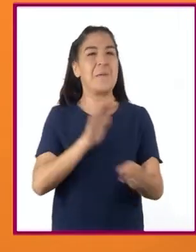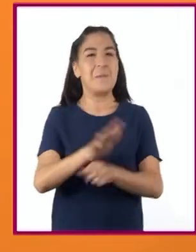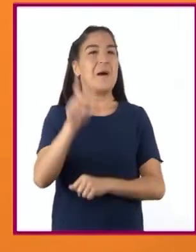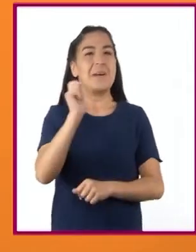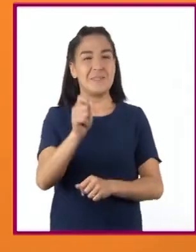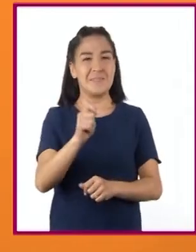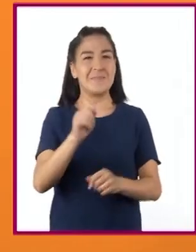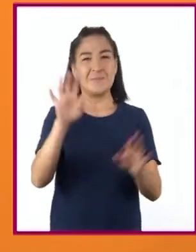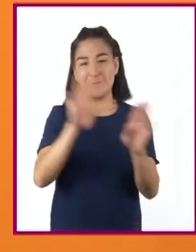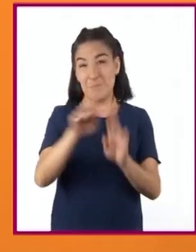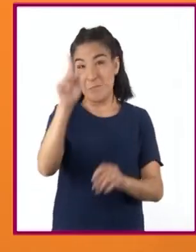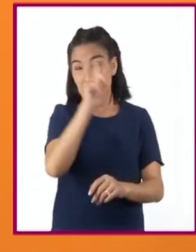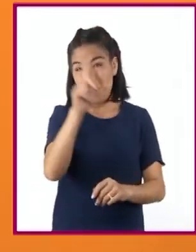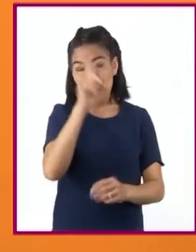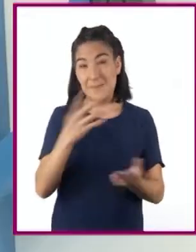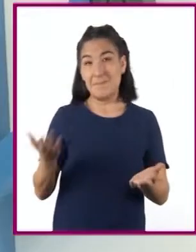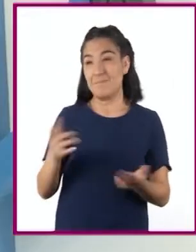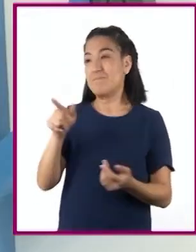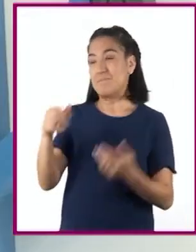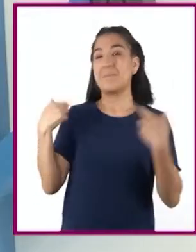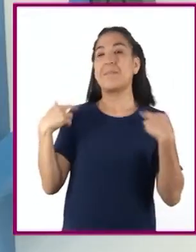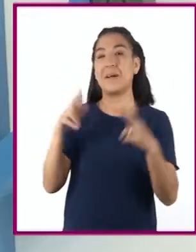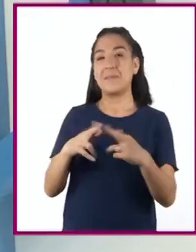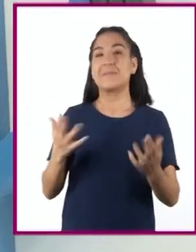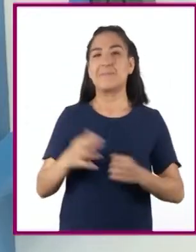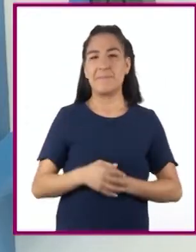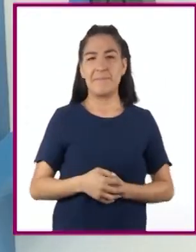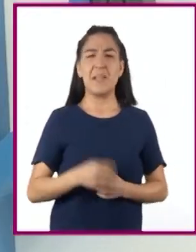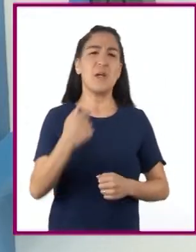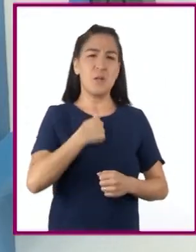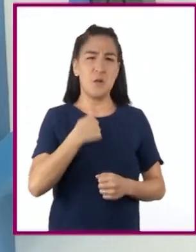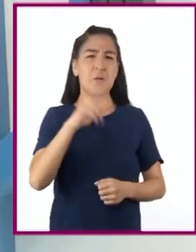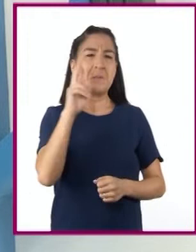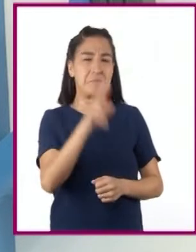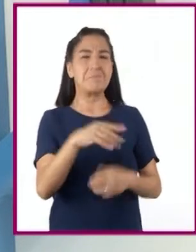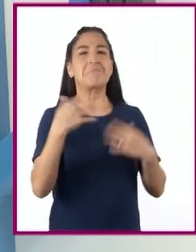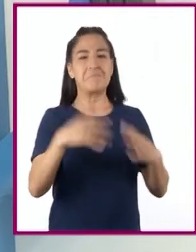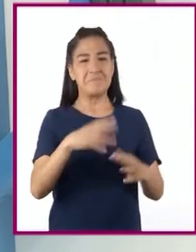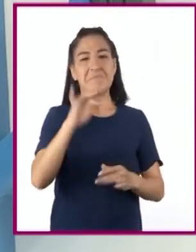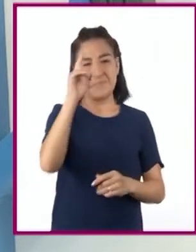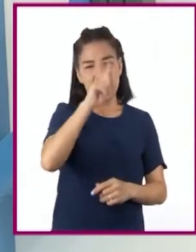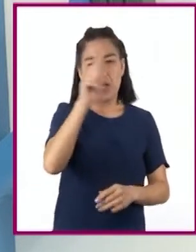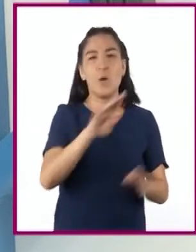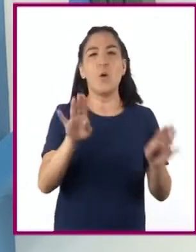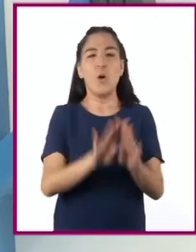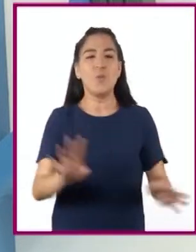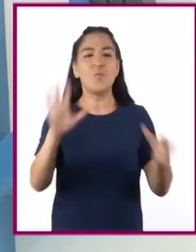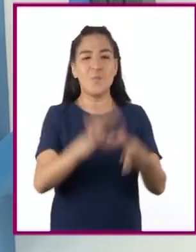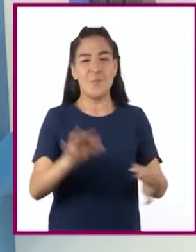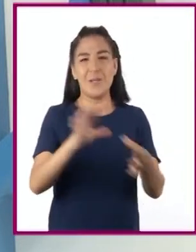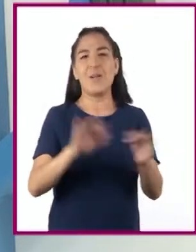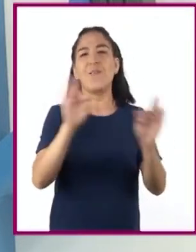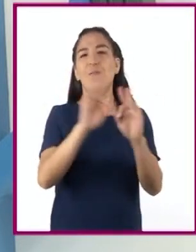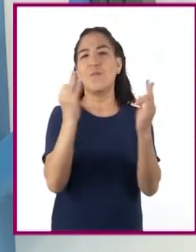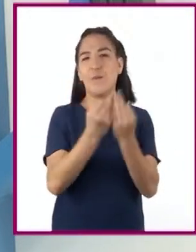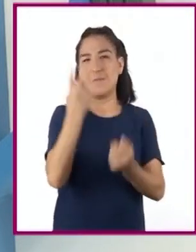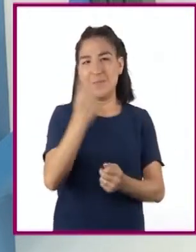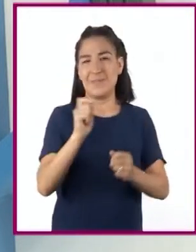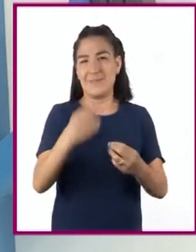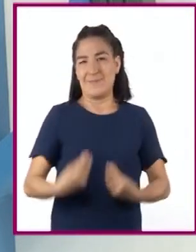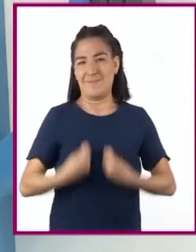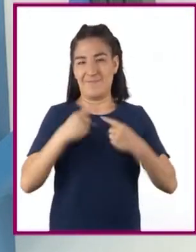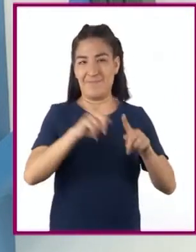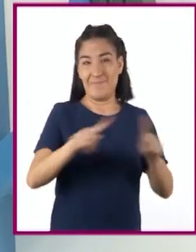es la moraleja, Francisco? A mí me pareció aleccionadora, porque retratan dos formas de vida diferentes: la